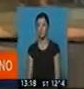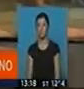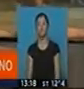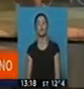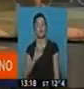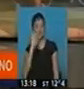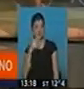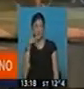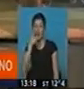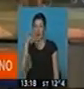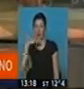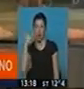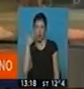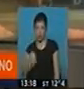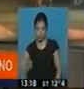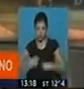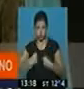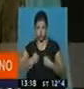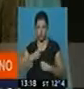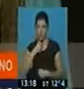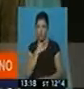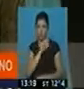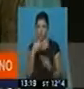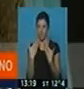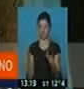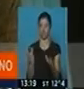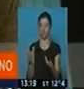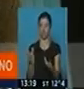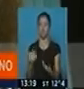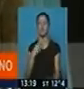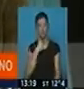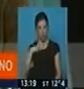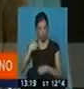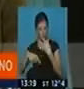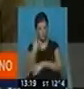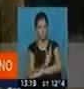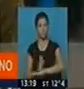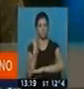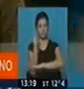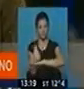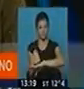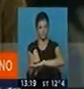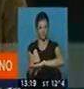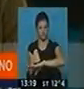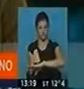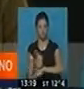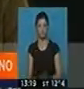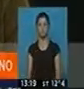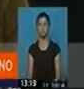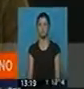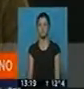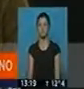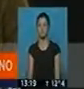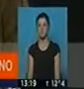Rajoy, Jorge. Sí. Inde, no se baja y está, quiere ir por otra gestión, otro gobierno. Bueno,